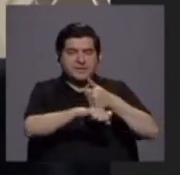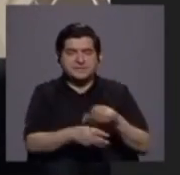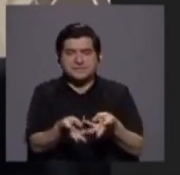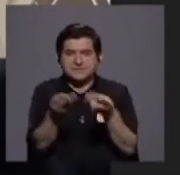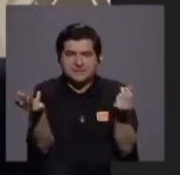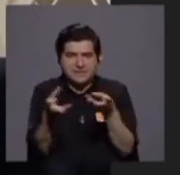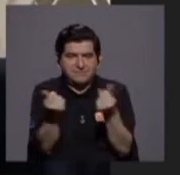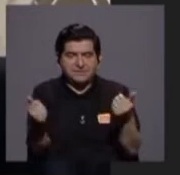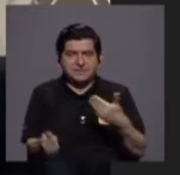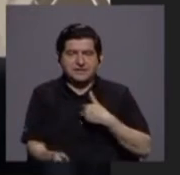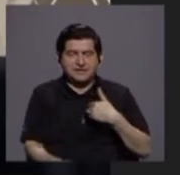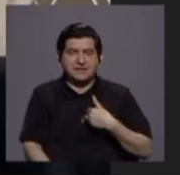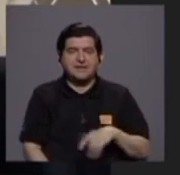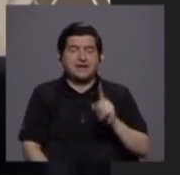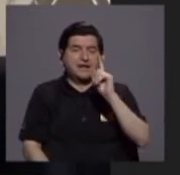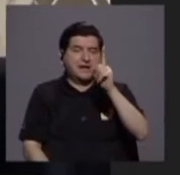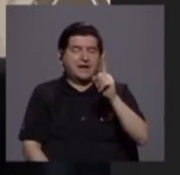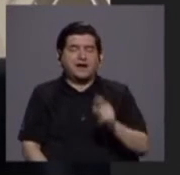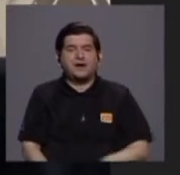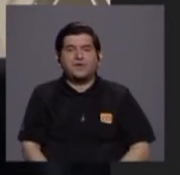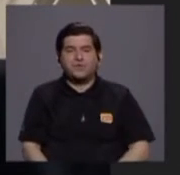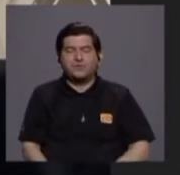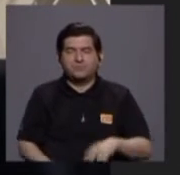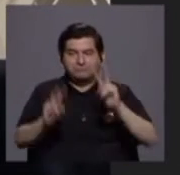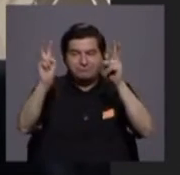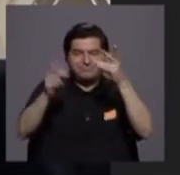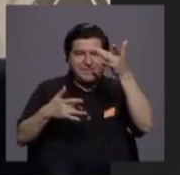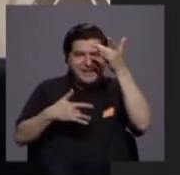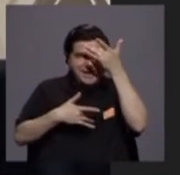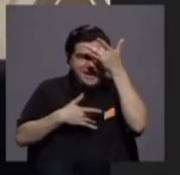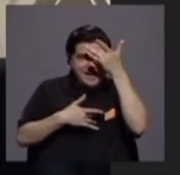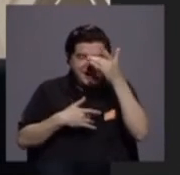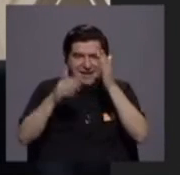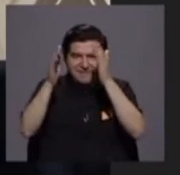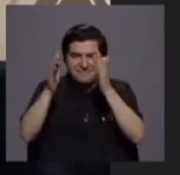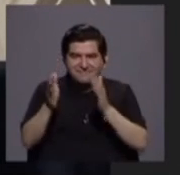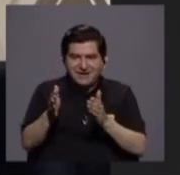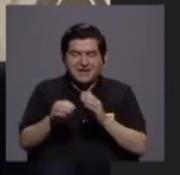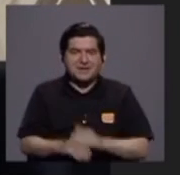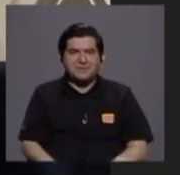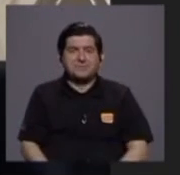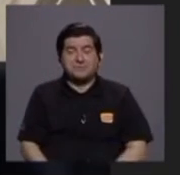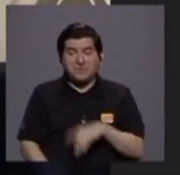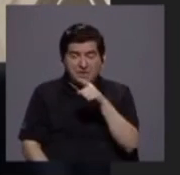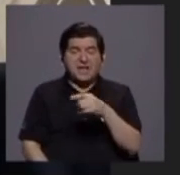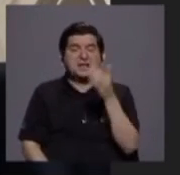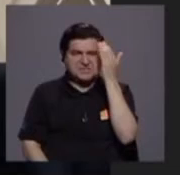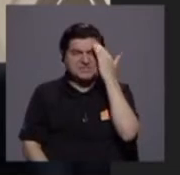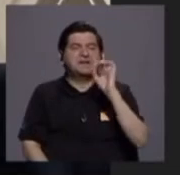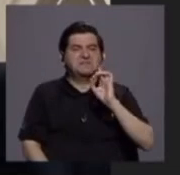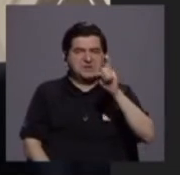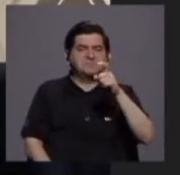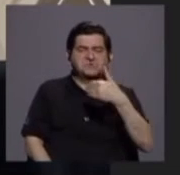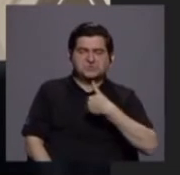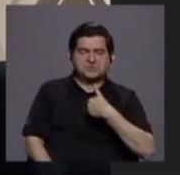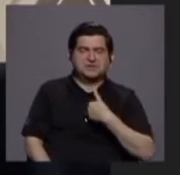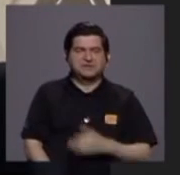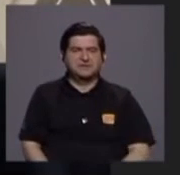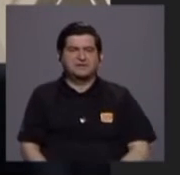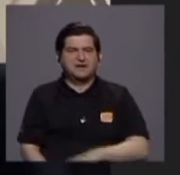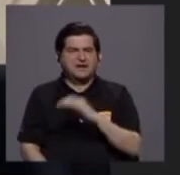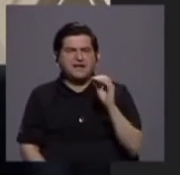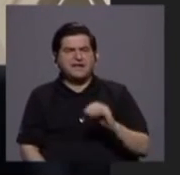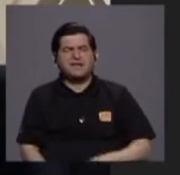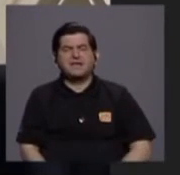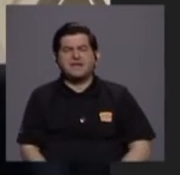soluciones. Tenemos un enfermo que está muy enfermo, sabemos el diagnóstico de la enfermedad que tiene y sabemos cuáles